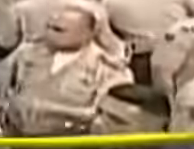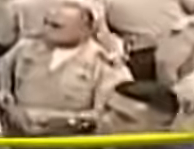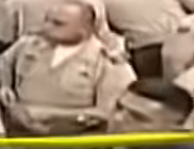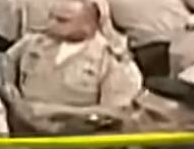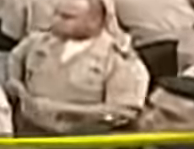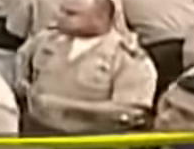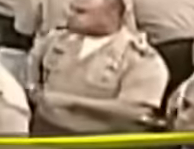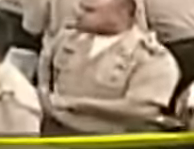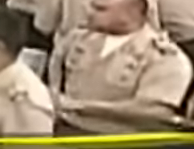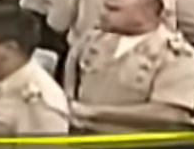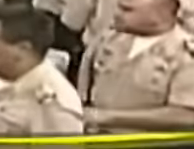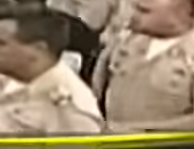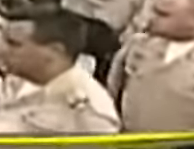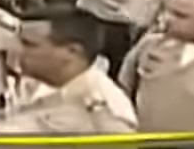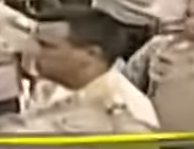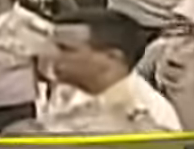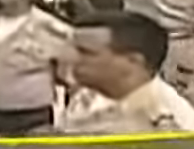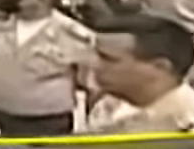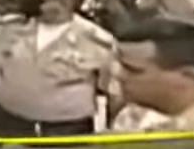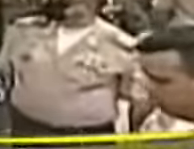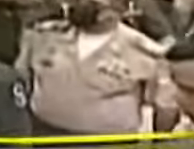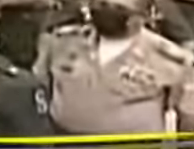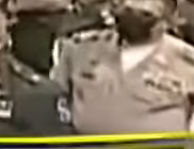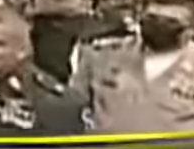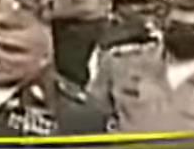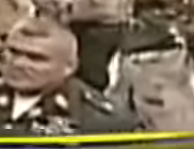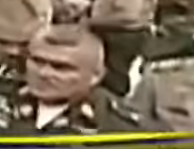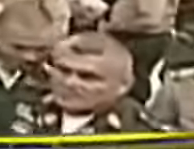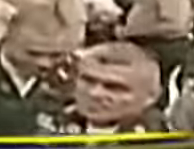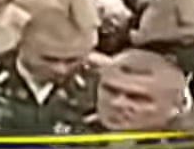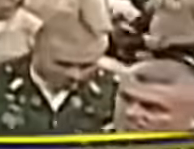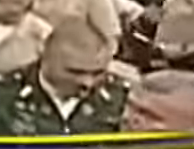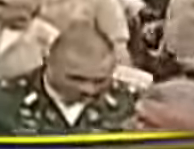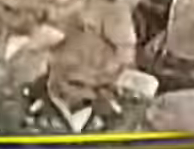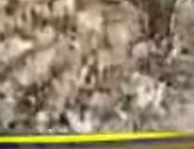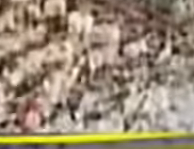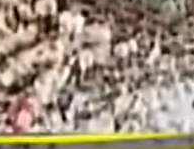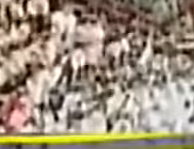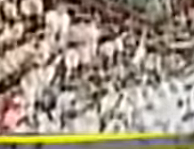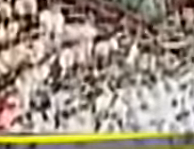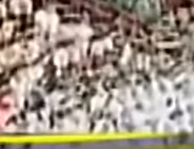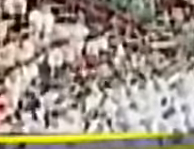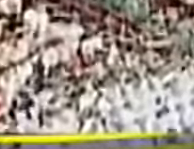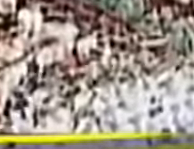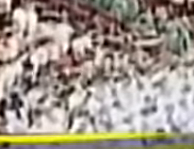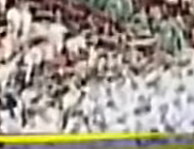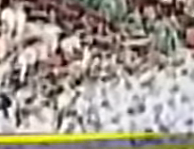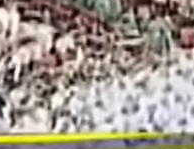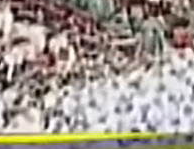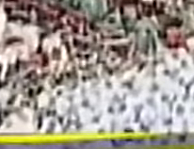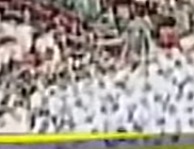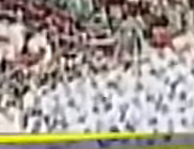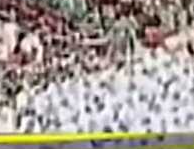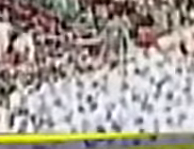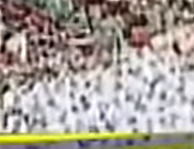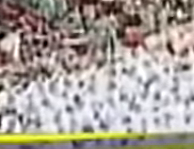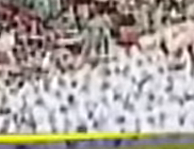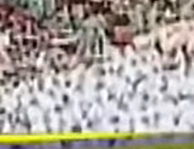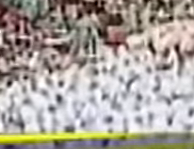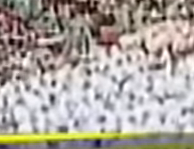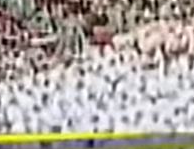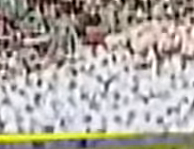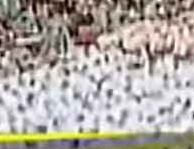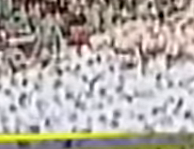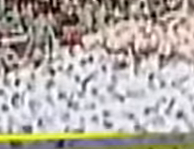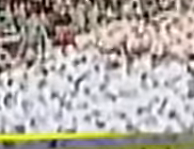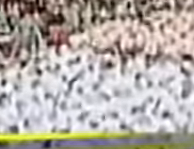medio por parte de las autoridades de Guyana, que han intentado pues sabotear este proceso del 3 de diciembre. De